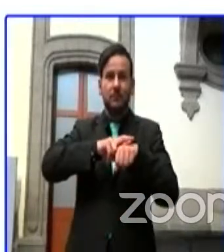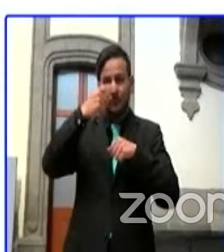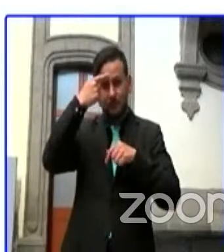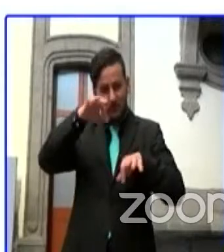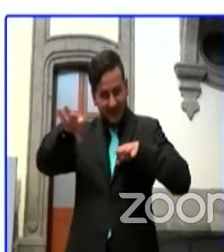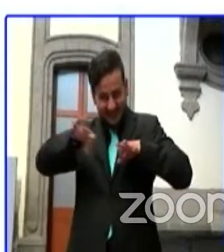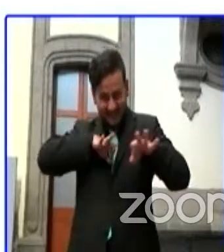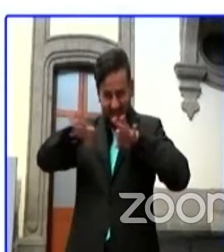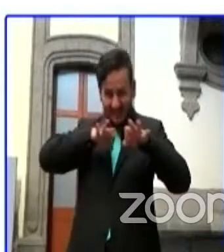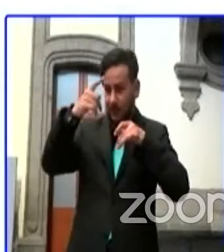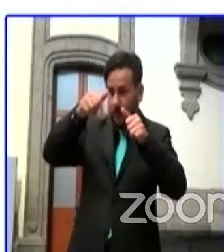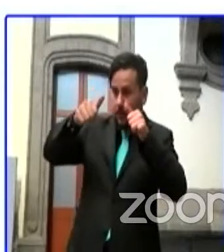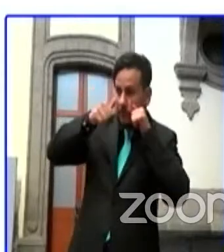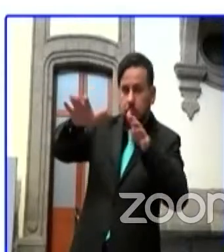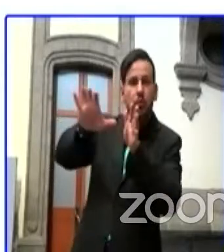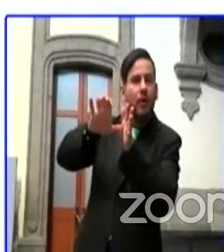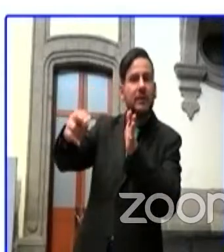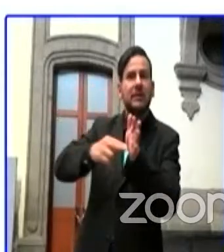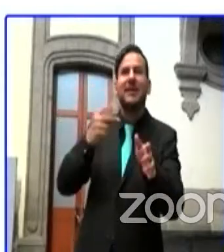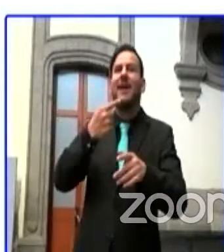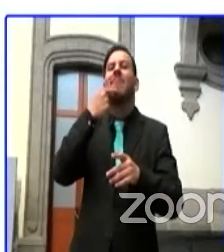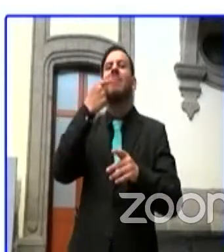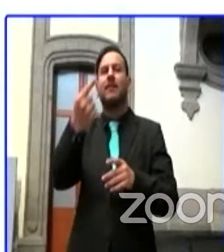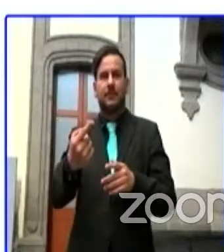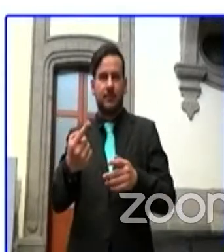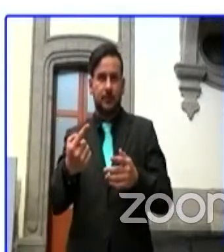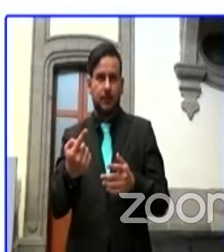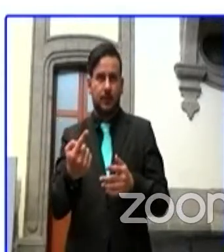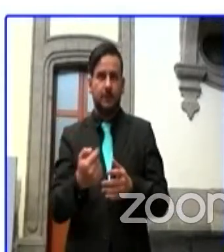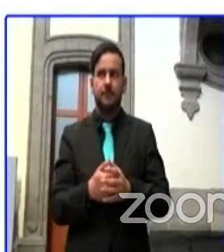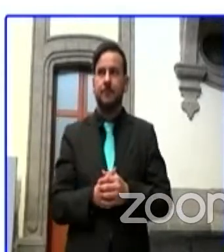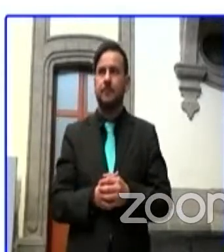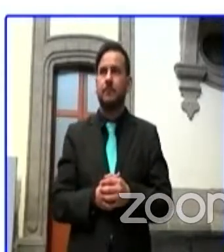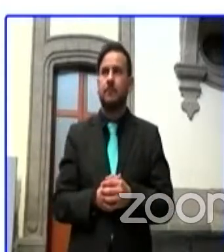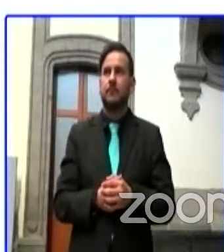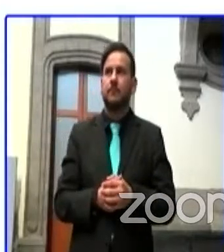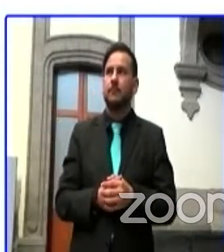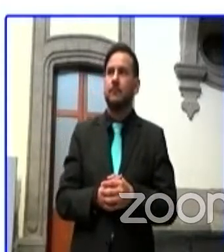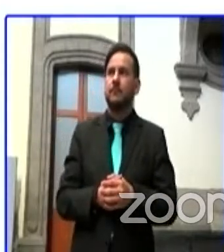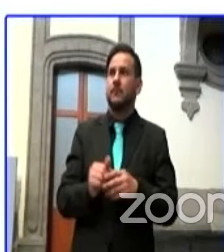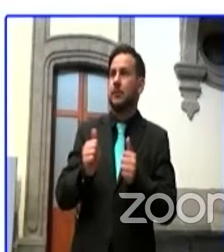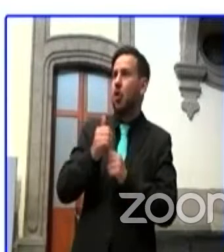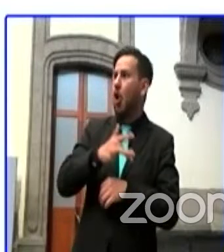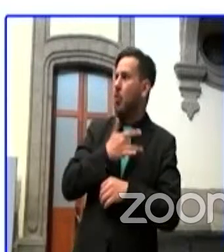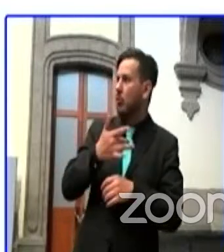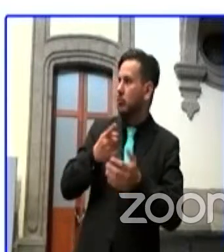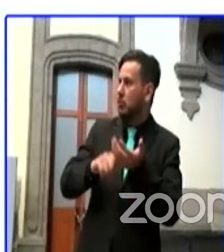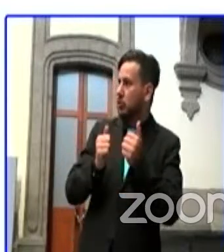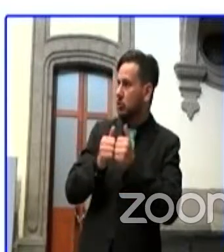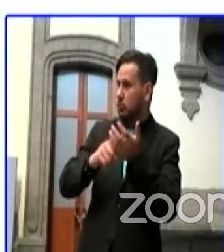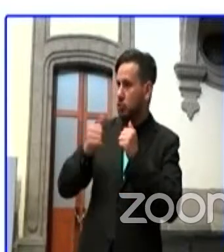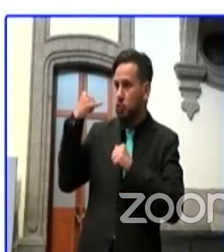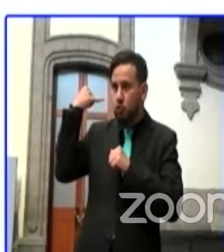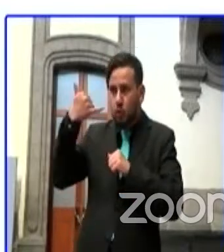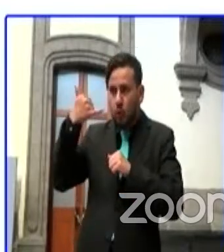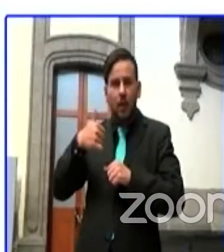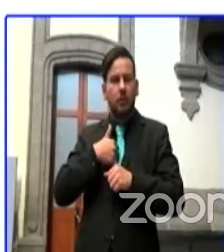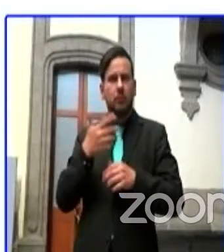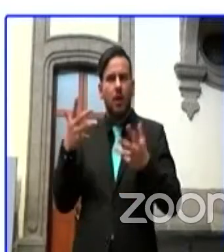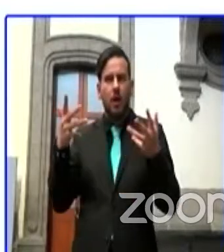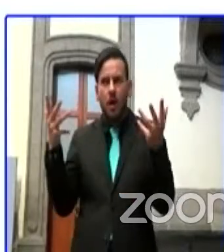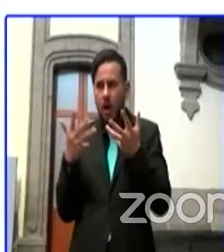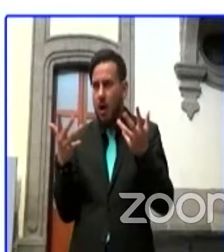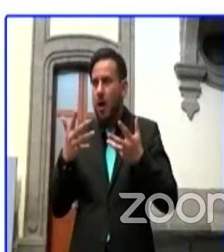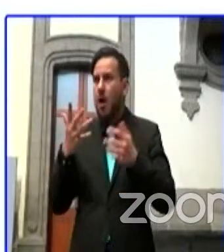trabajar en el tema. ¿Qué dice el decreto de creación del IPDEI? Que es la instancia del Poder Ejecutivo de Yucatán encargada de